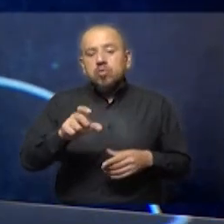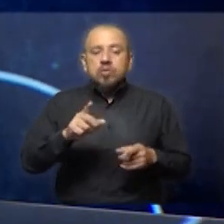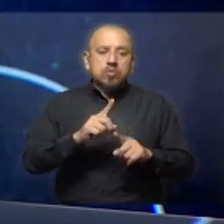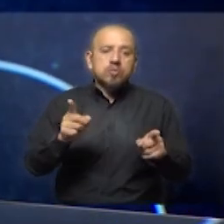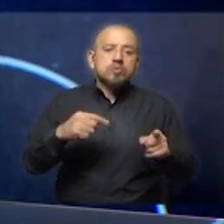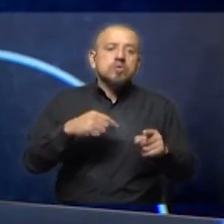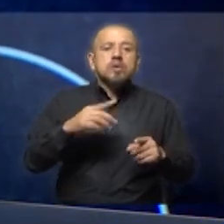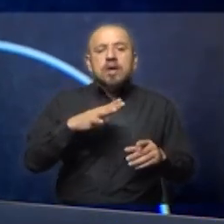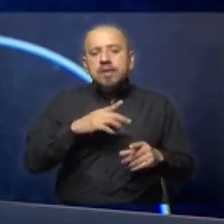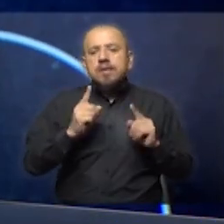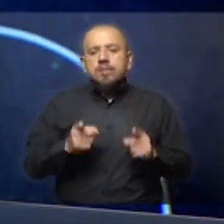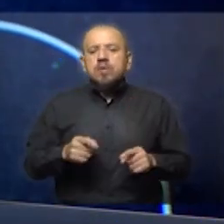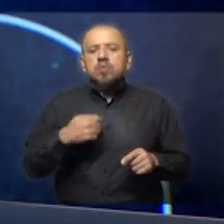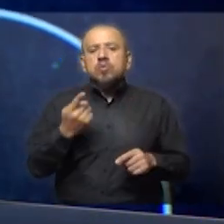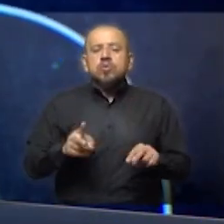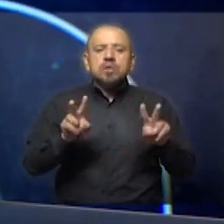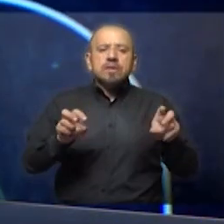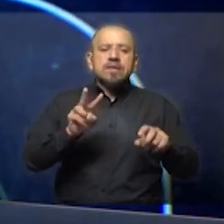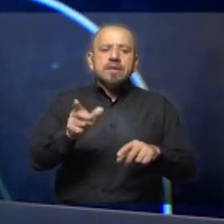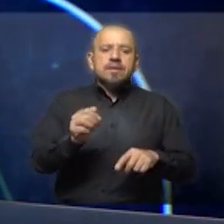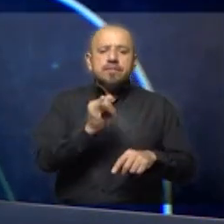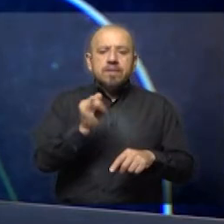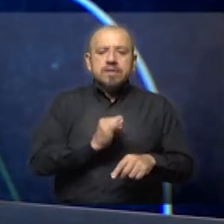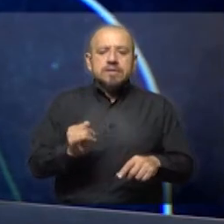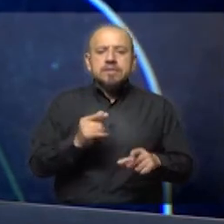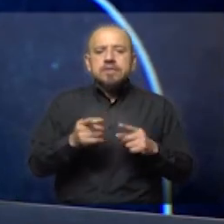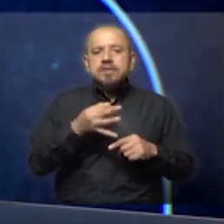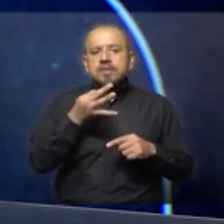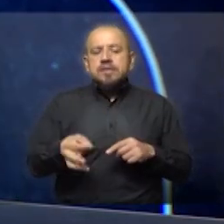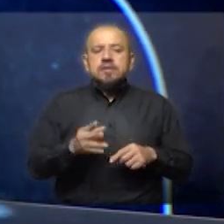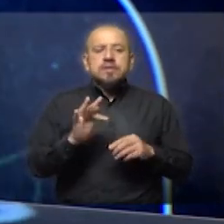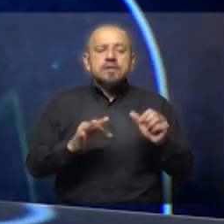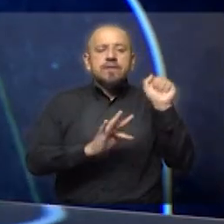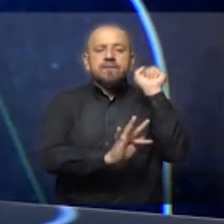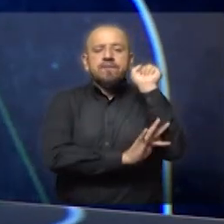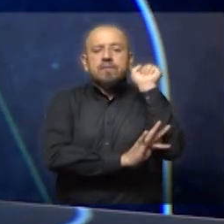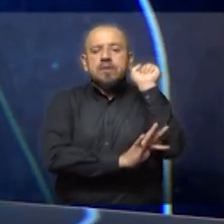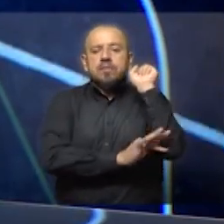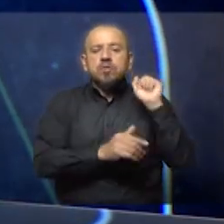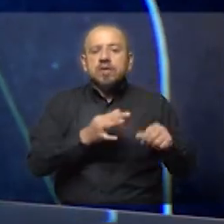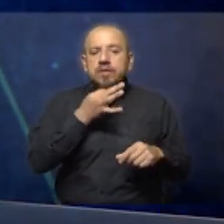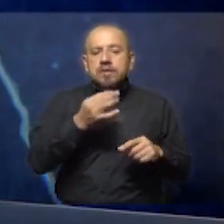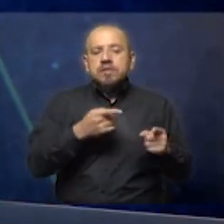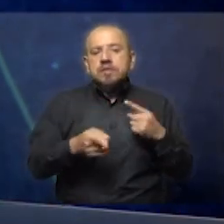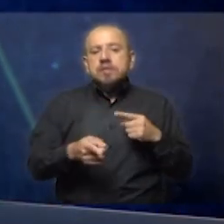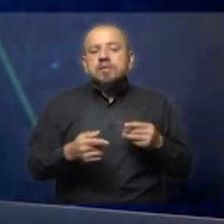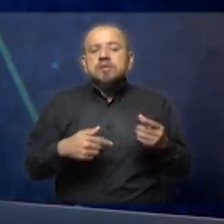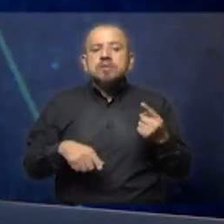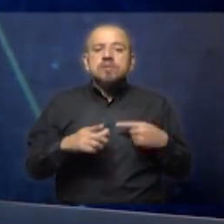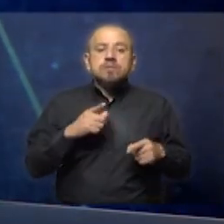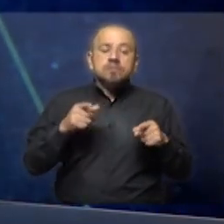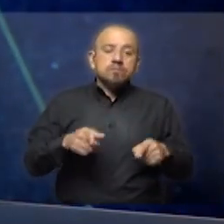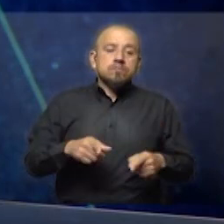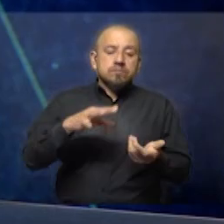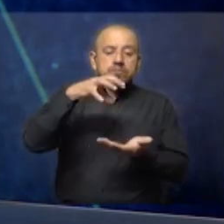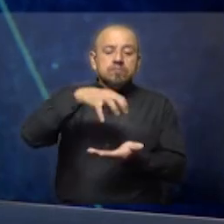después también hay una cuestión de que va a Ferreira abra de del feminismo de la feministas y nos categoriza desde el